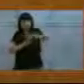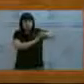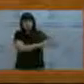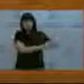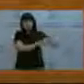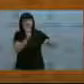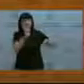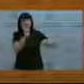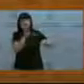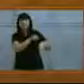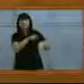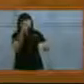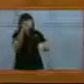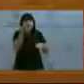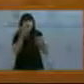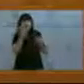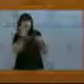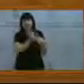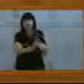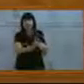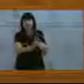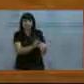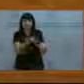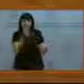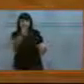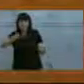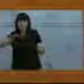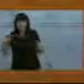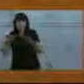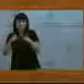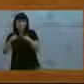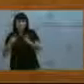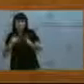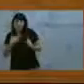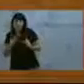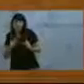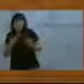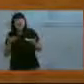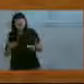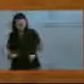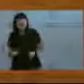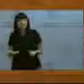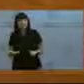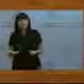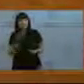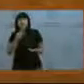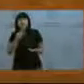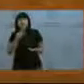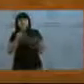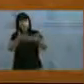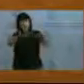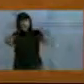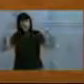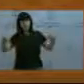intereses que nada tienen que ver con lo que los asturianos nos piden. Así llegamos a la manida expresión que con voluntad